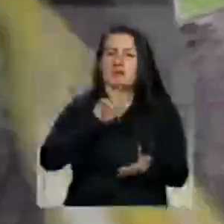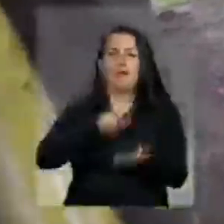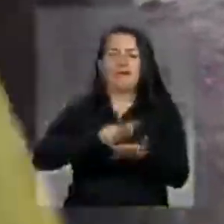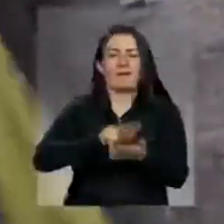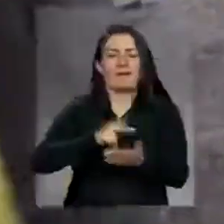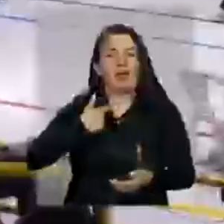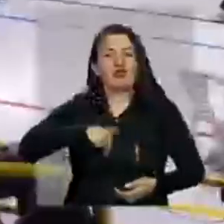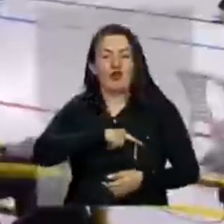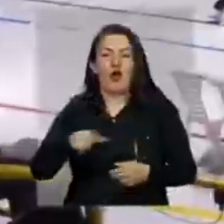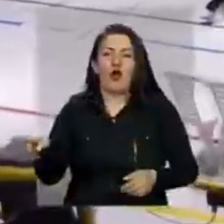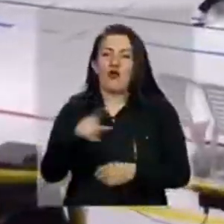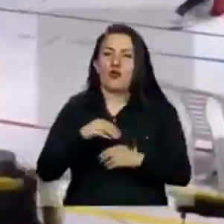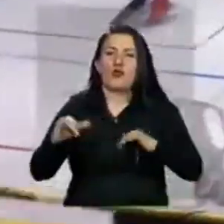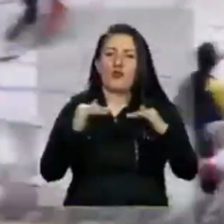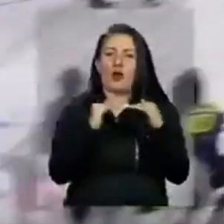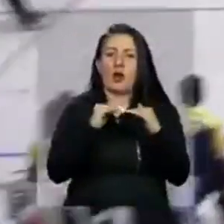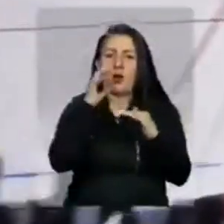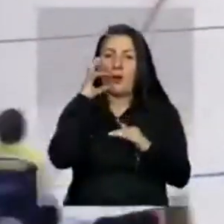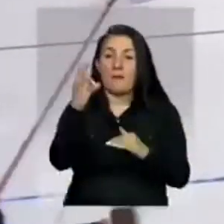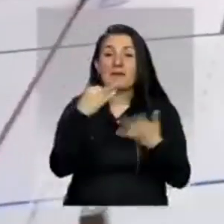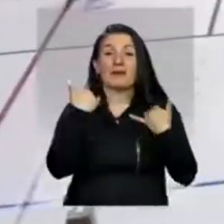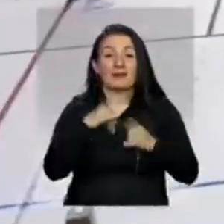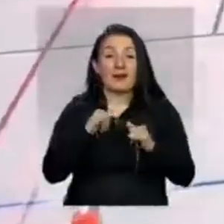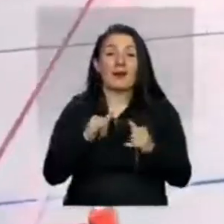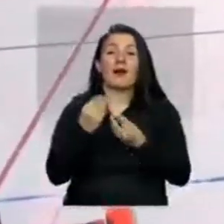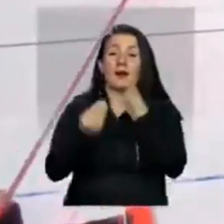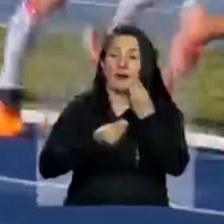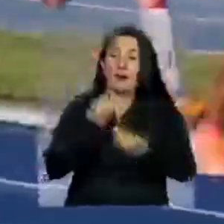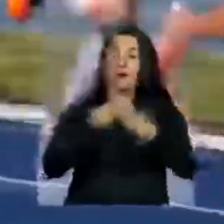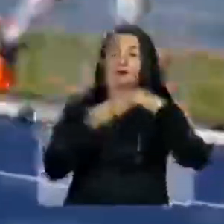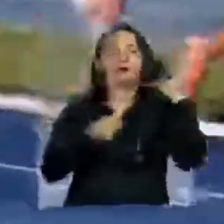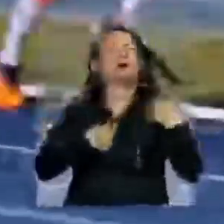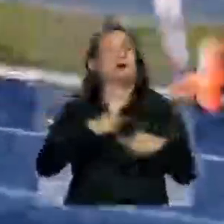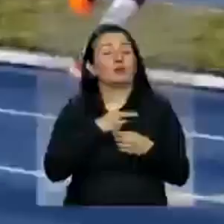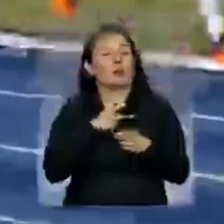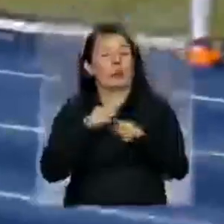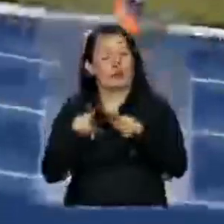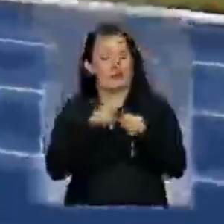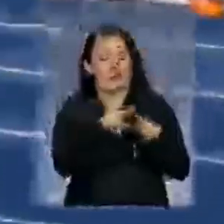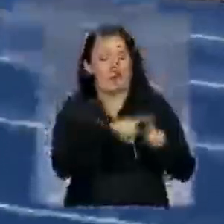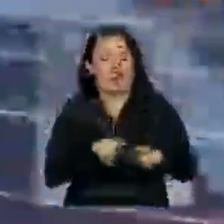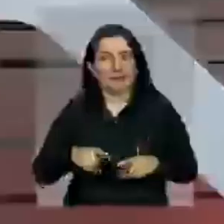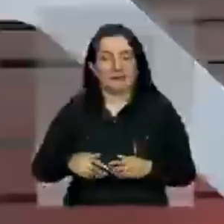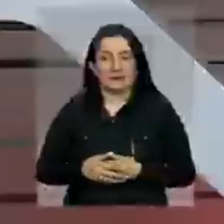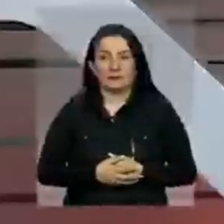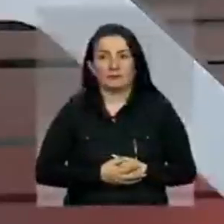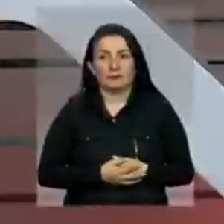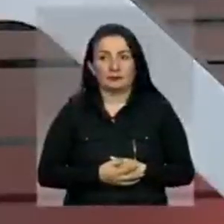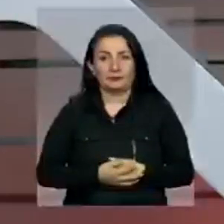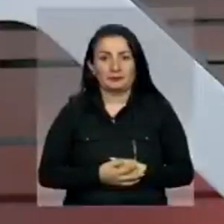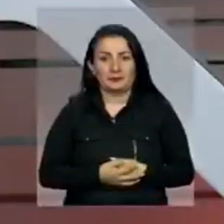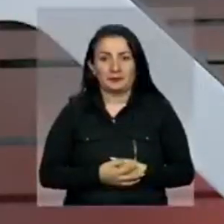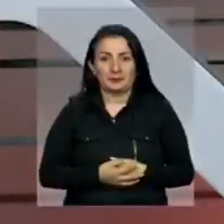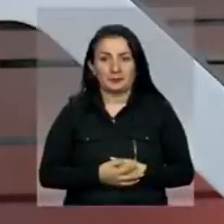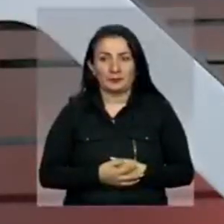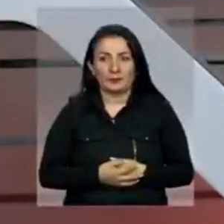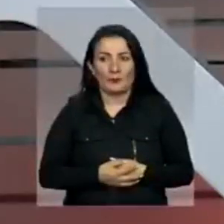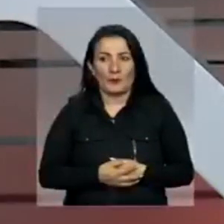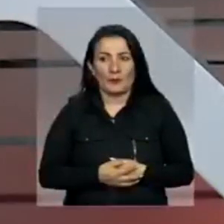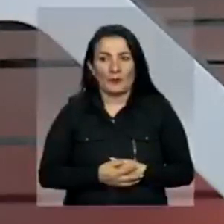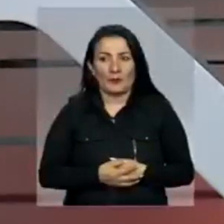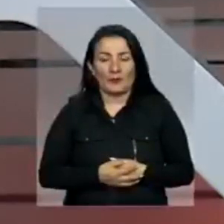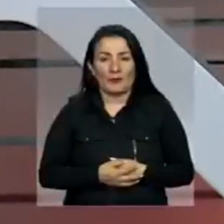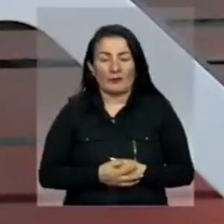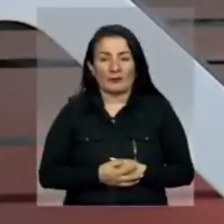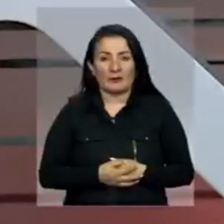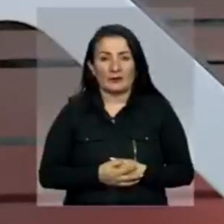hombres, pero sin duda, la lucha que se ha dado ya abrió la puerta para reducir las diferencias. Bueno, Vanessa y María